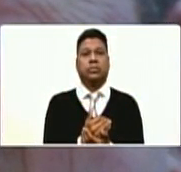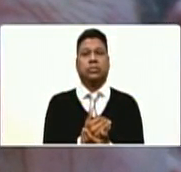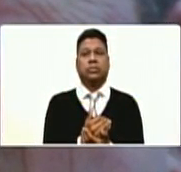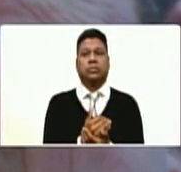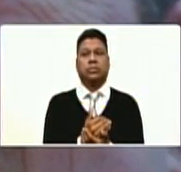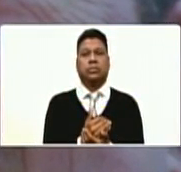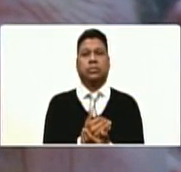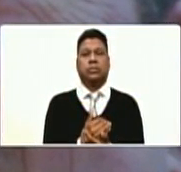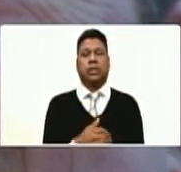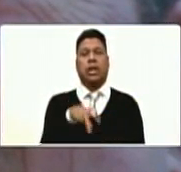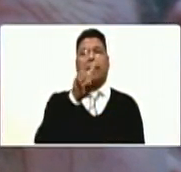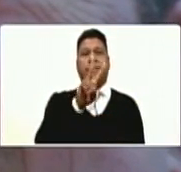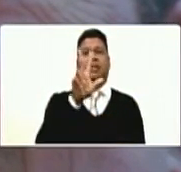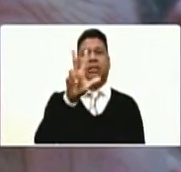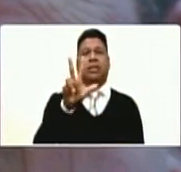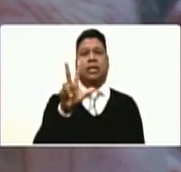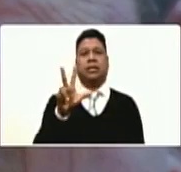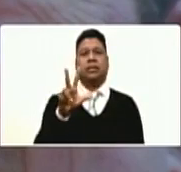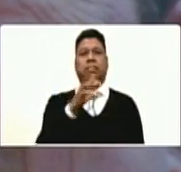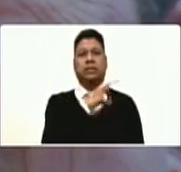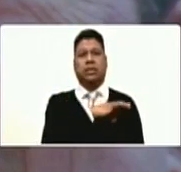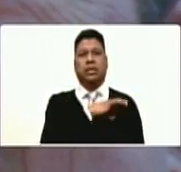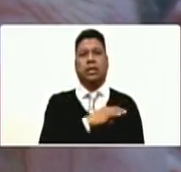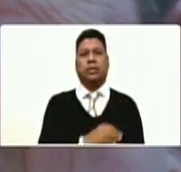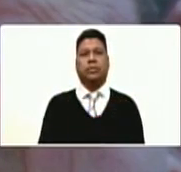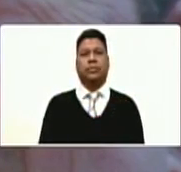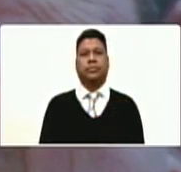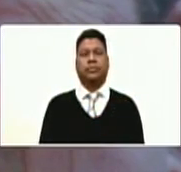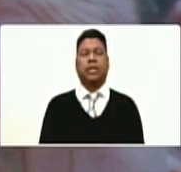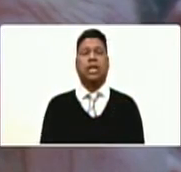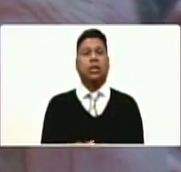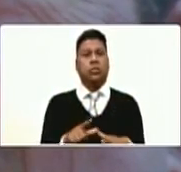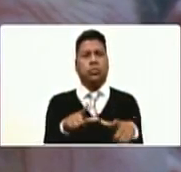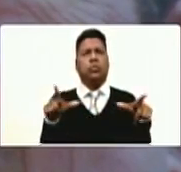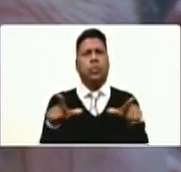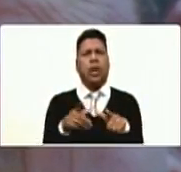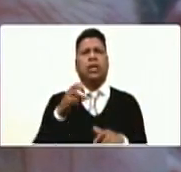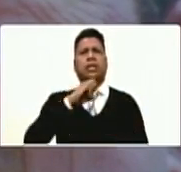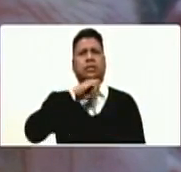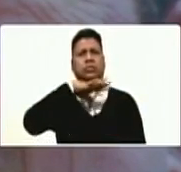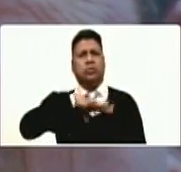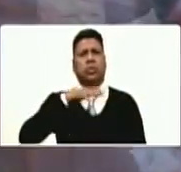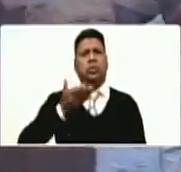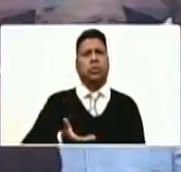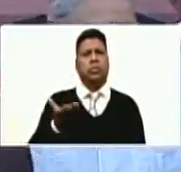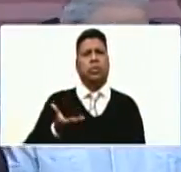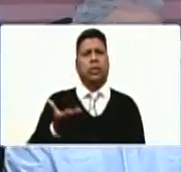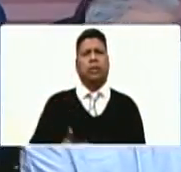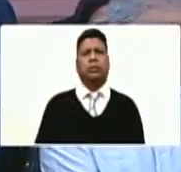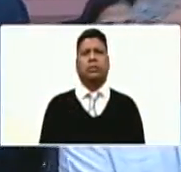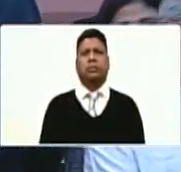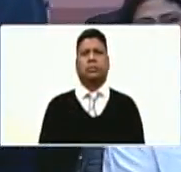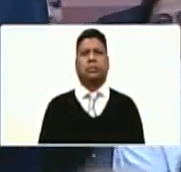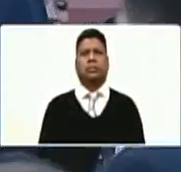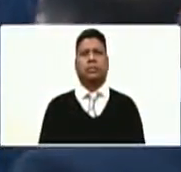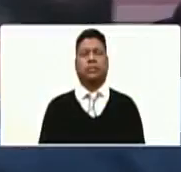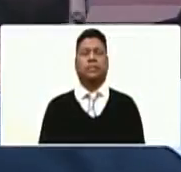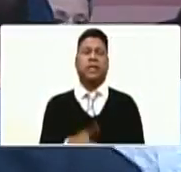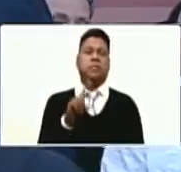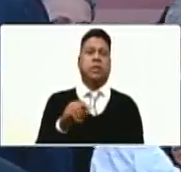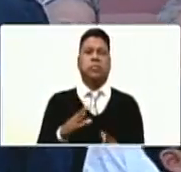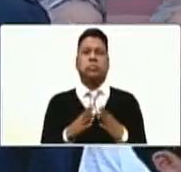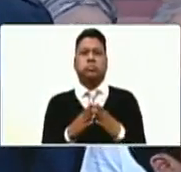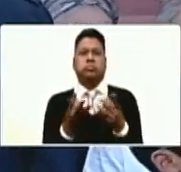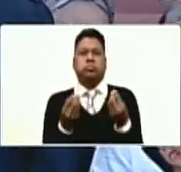Pastora, 23 de enero, centro de Caracas, centro histórico, y también de otras